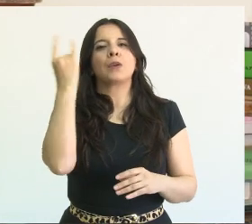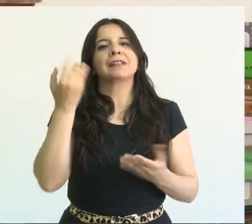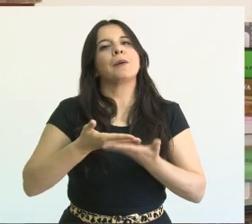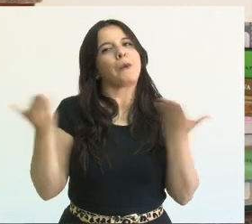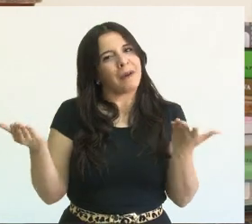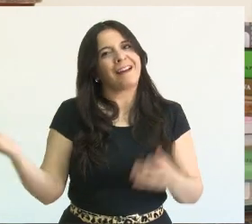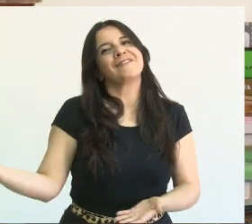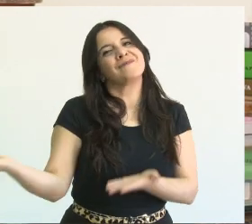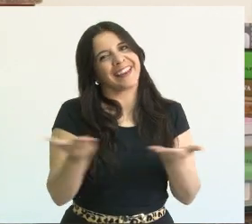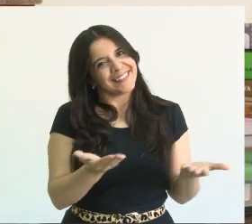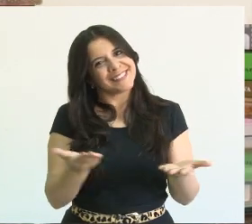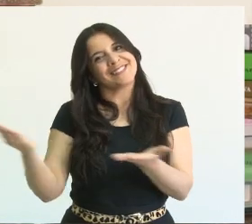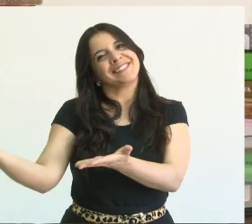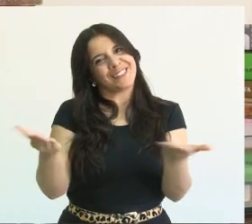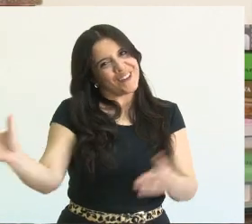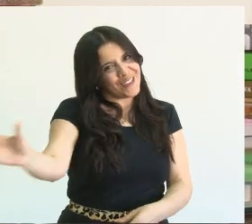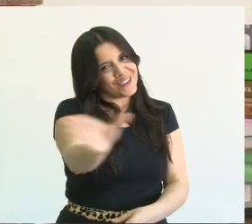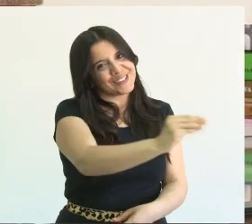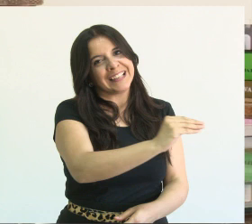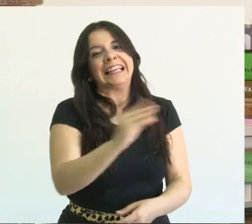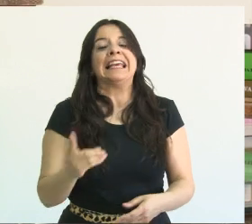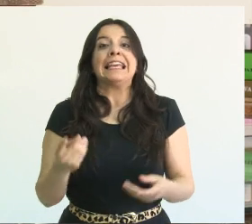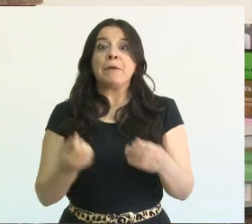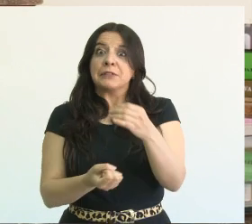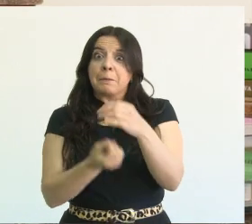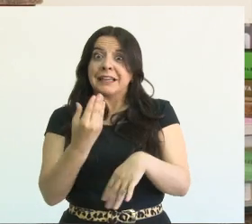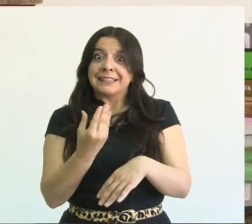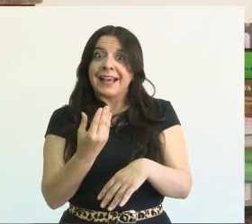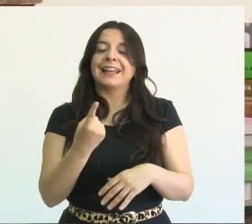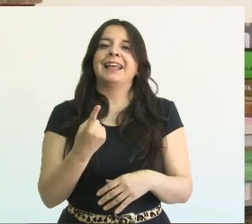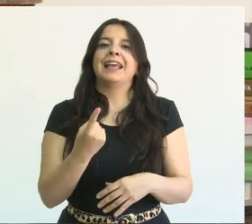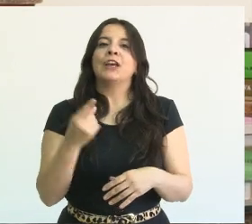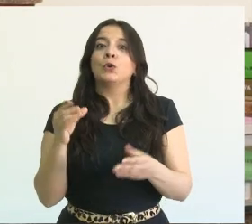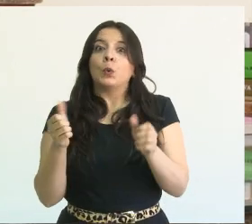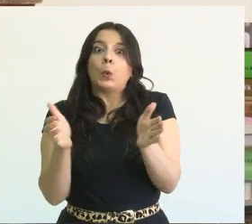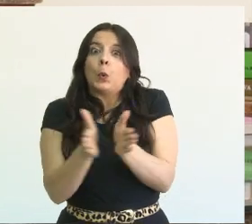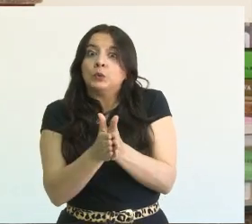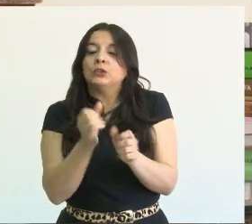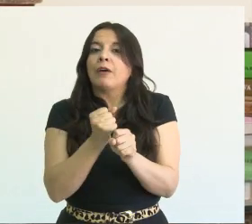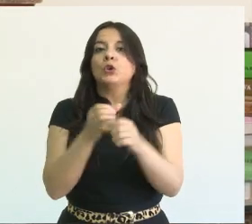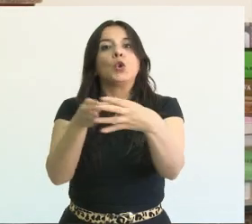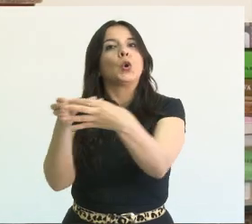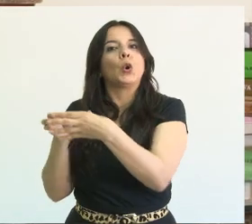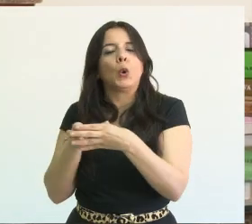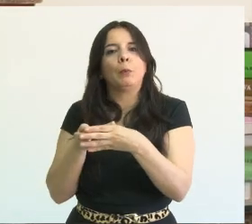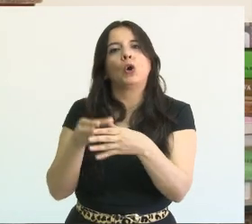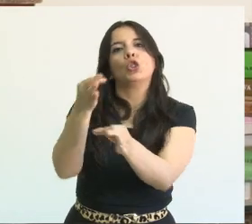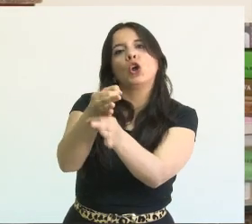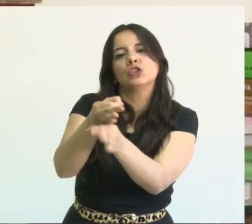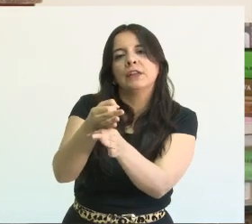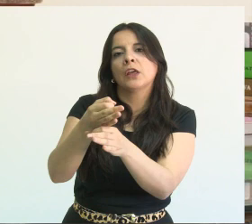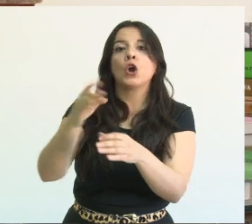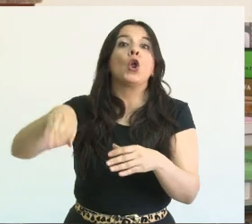una universidad pública. Así que bueno, bienvenidos, bienvenidas, y comenzaremos juntos este trabajo con los otros claustros,